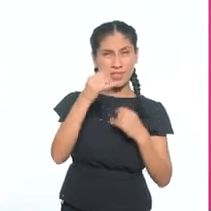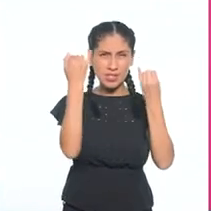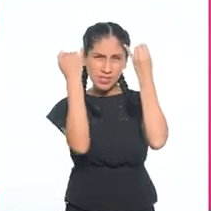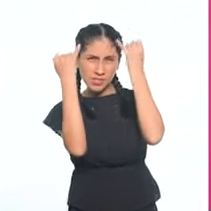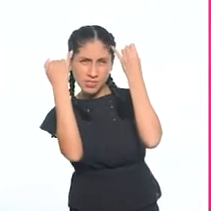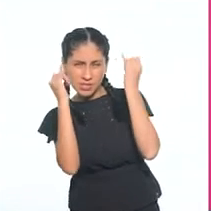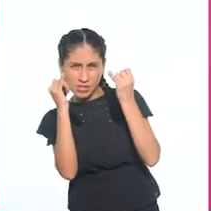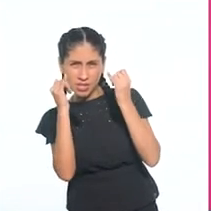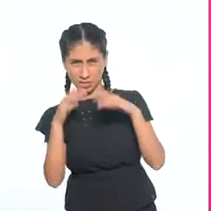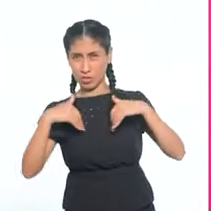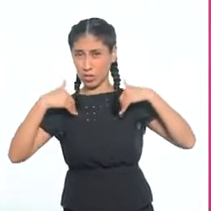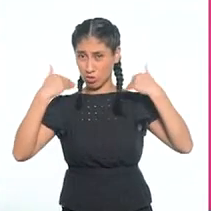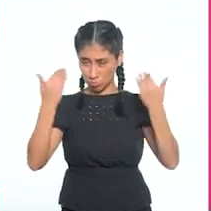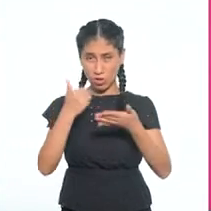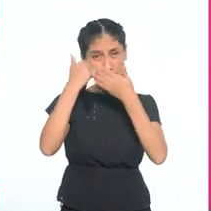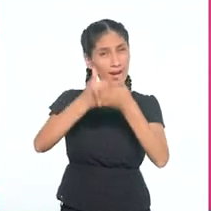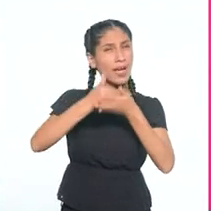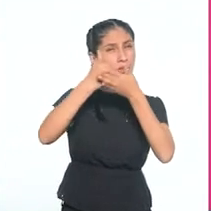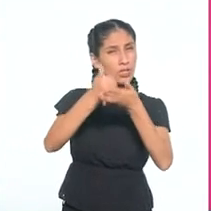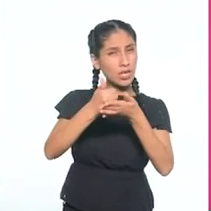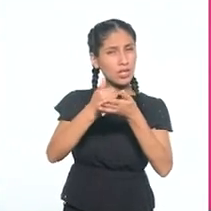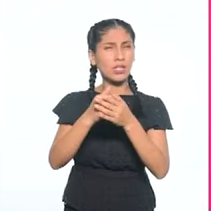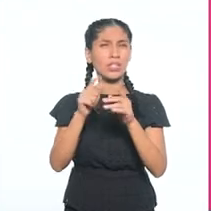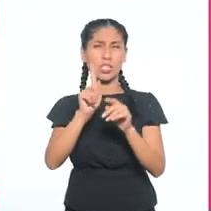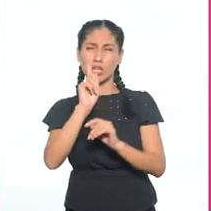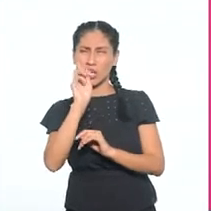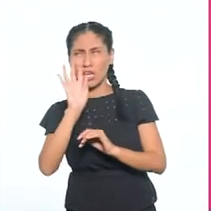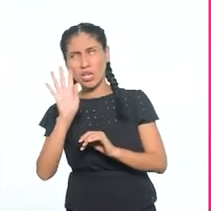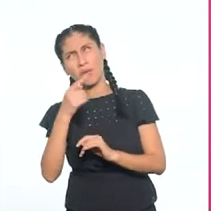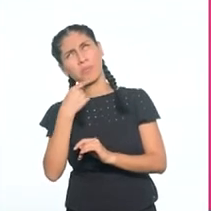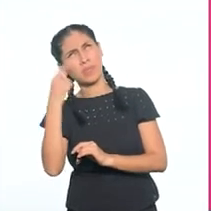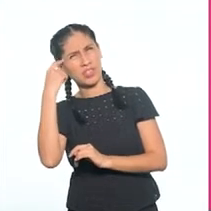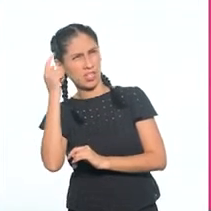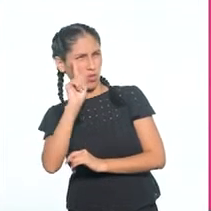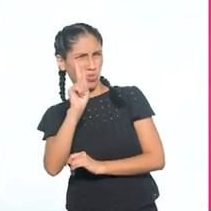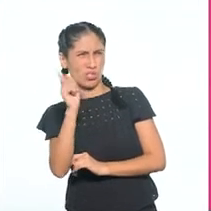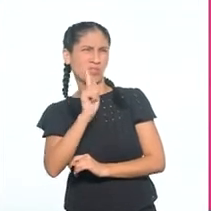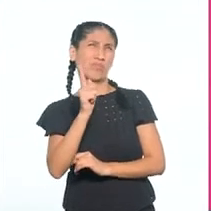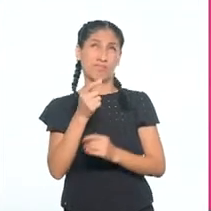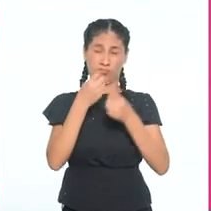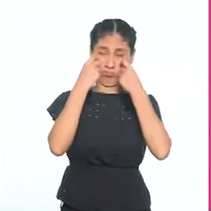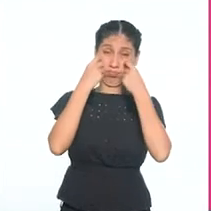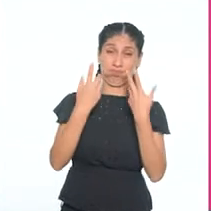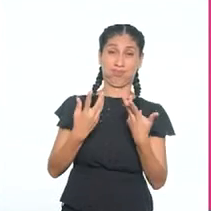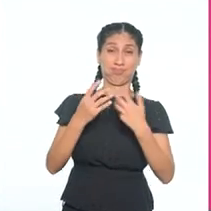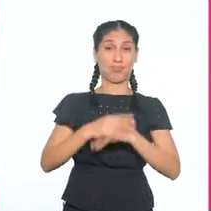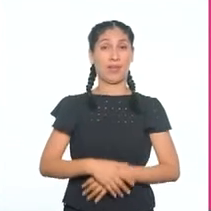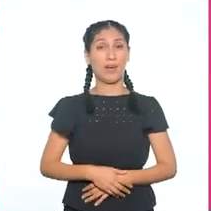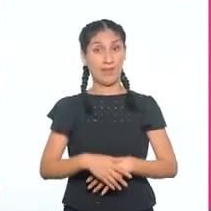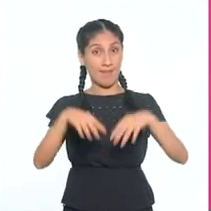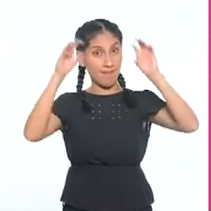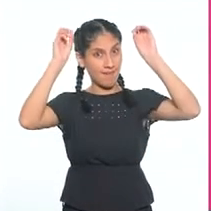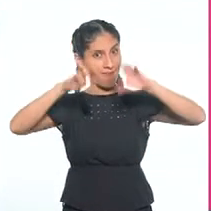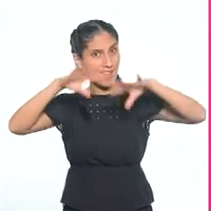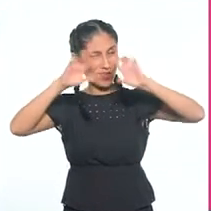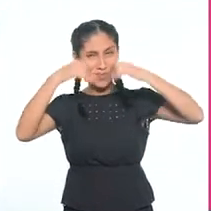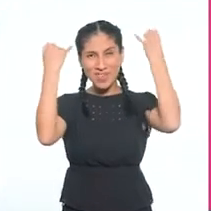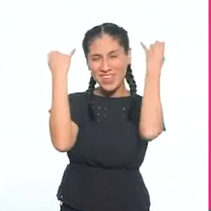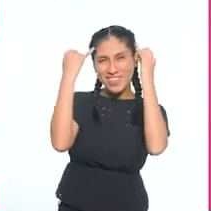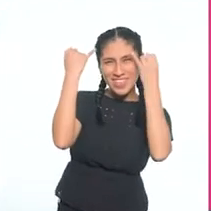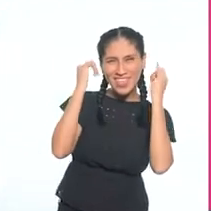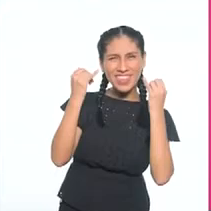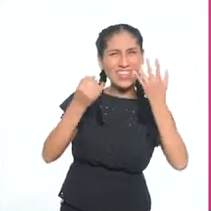que crees que te puedan servir que solo una que te parezca excelente en la lluvia de ideas